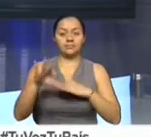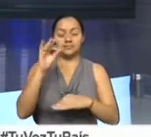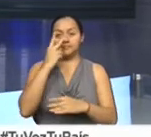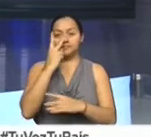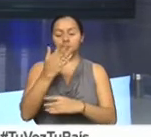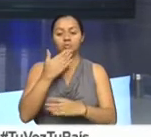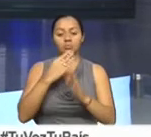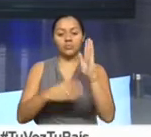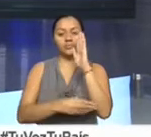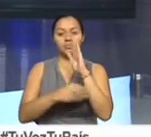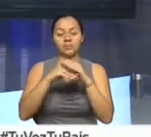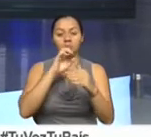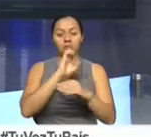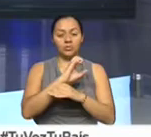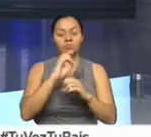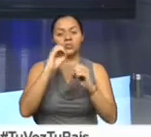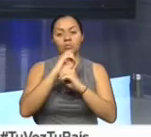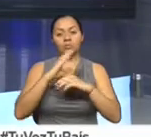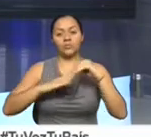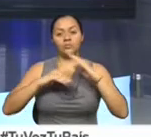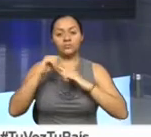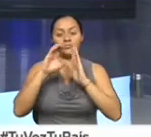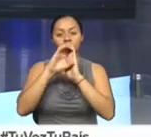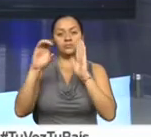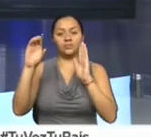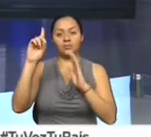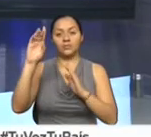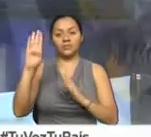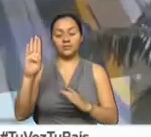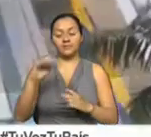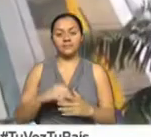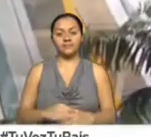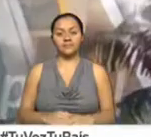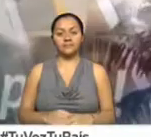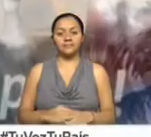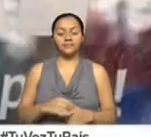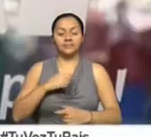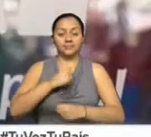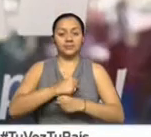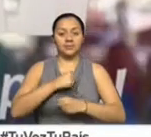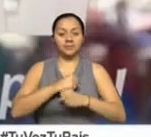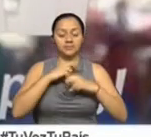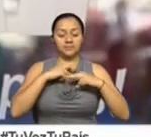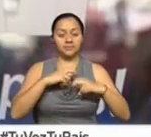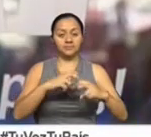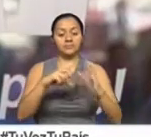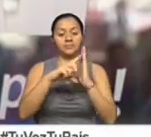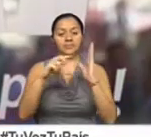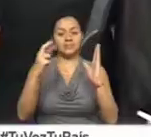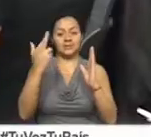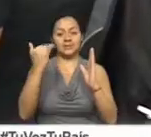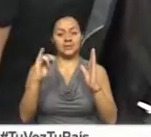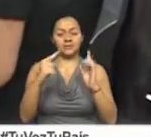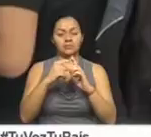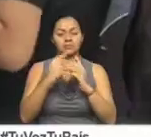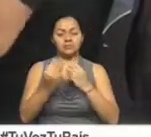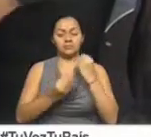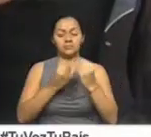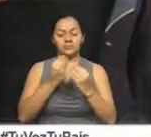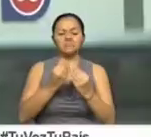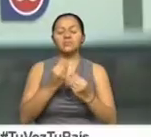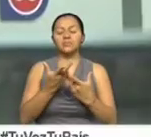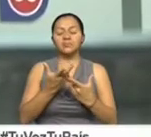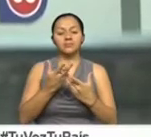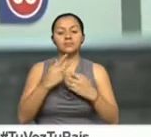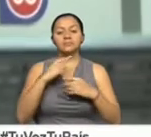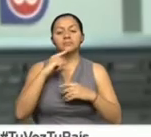como el de Petroecuador o el de la constructora Odebrecht. El trabajo investigativo del Servicio de Rentas Internas,